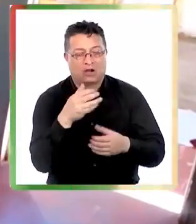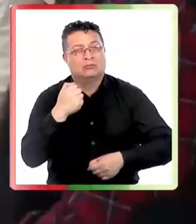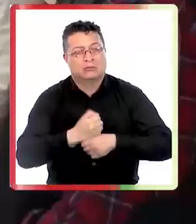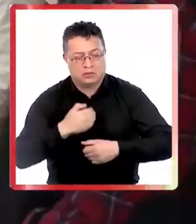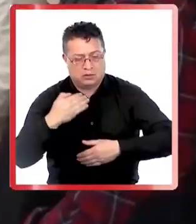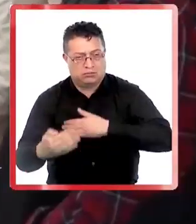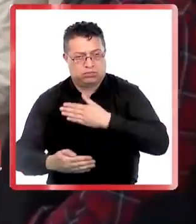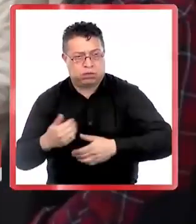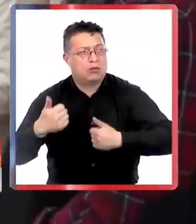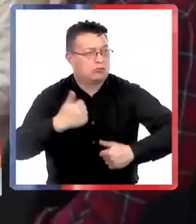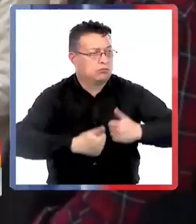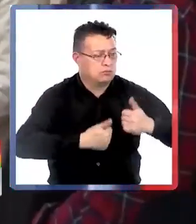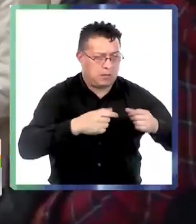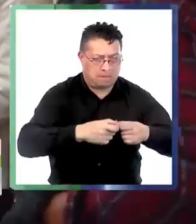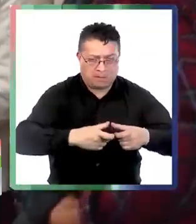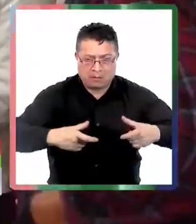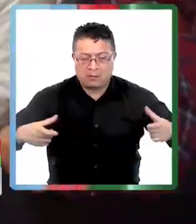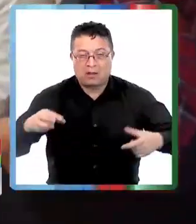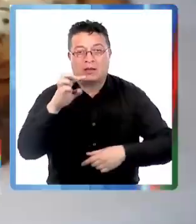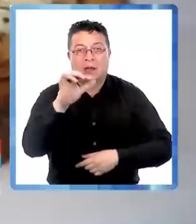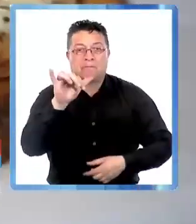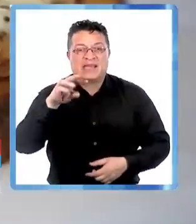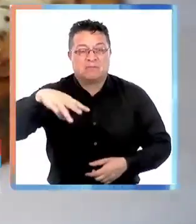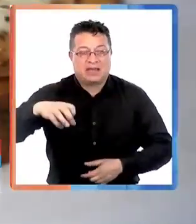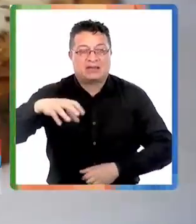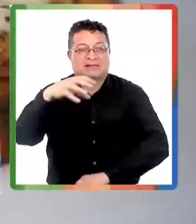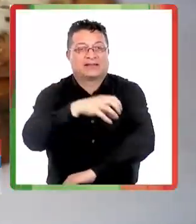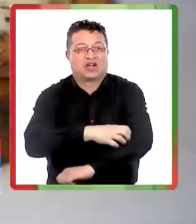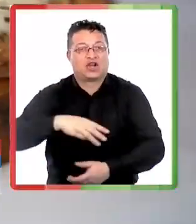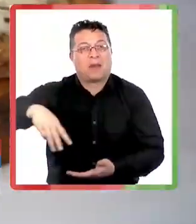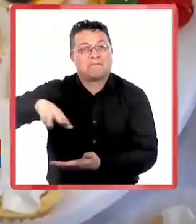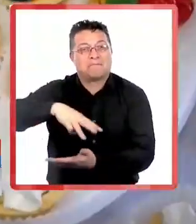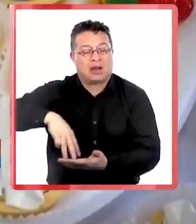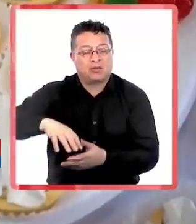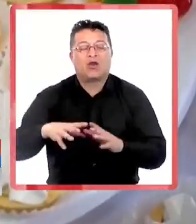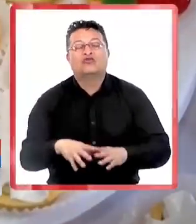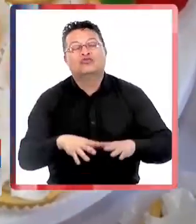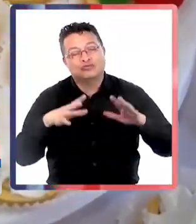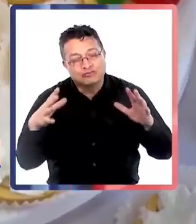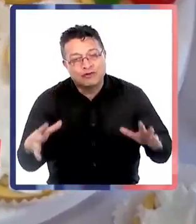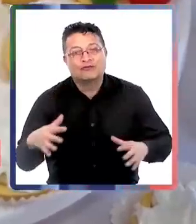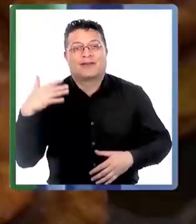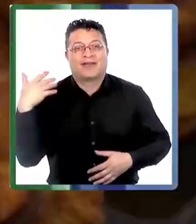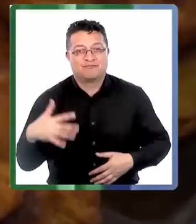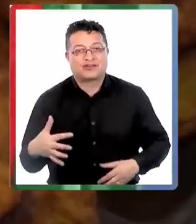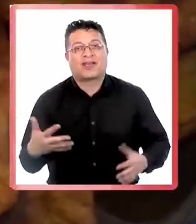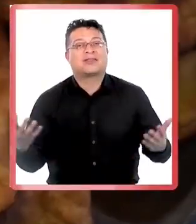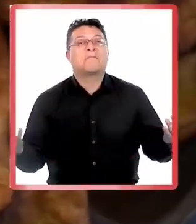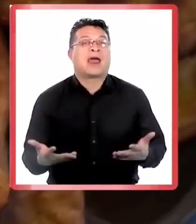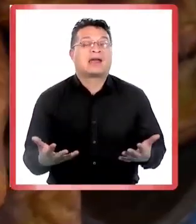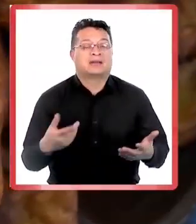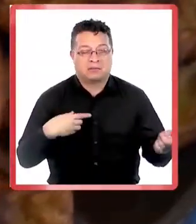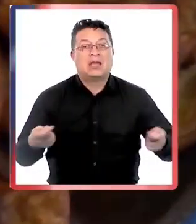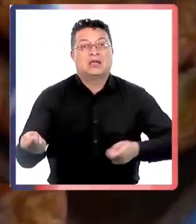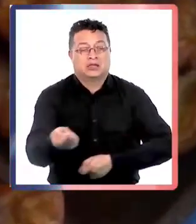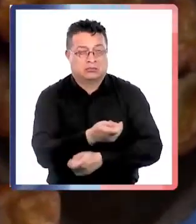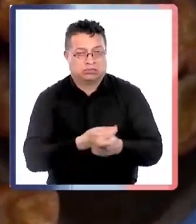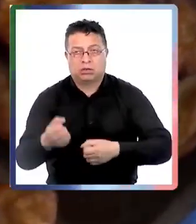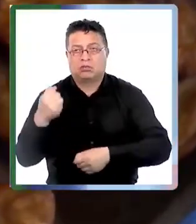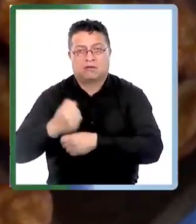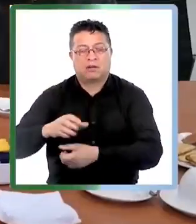Mejorar la productividad y competitividad de las pymes de la región del Maule es fundamental para abrir posibilidades